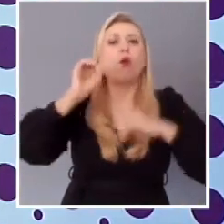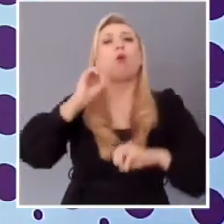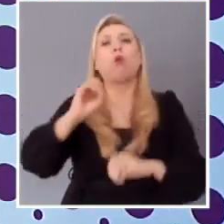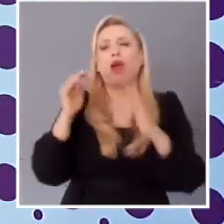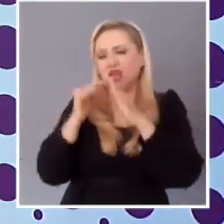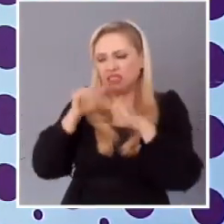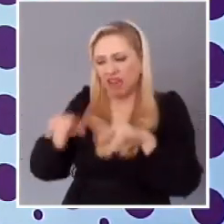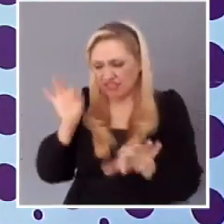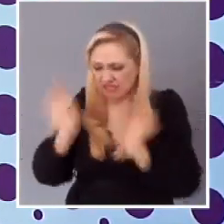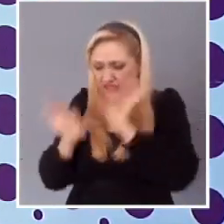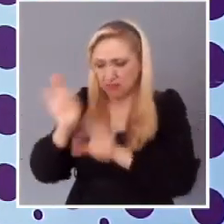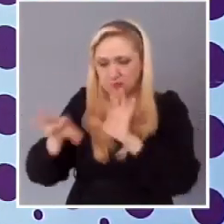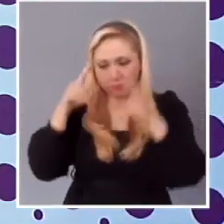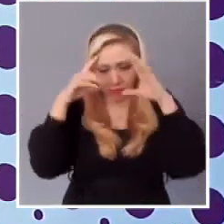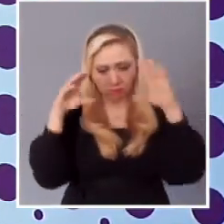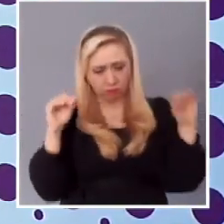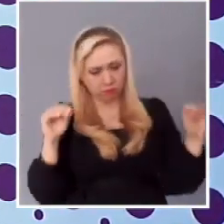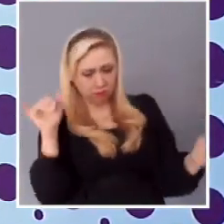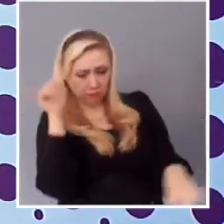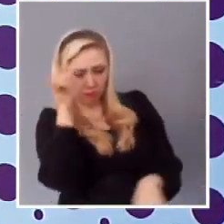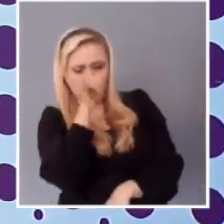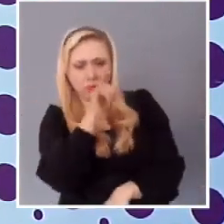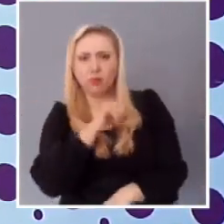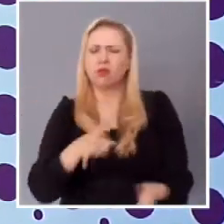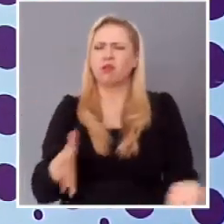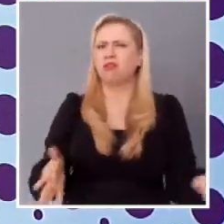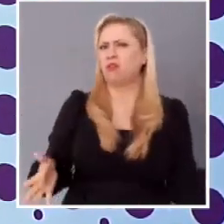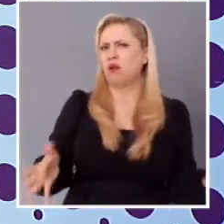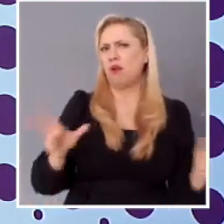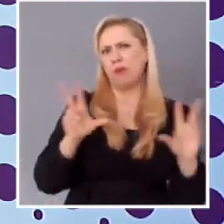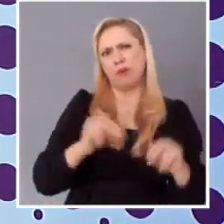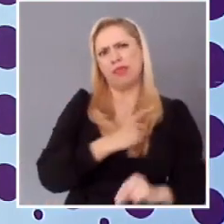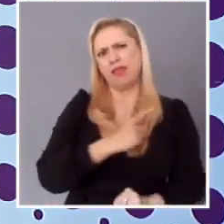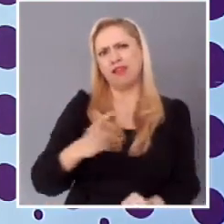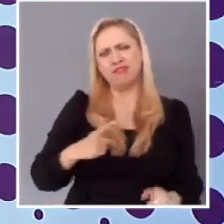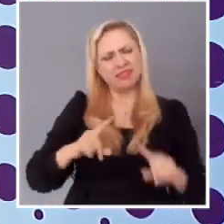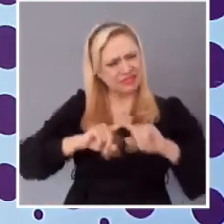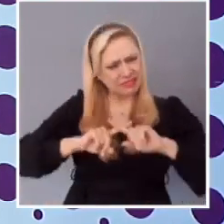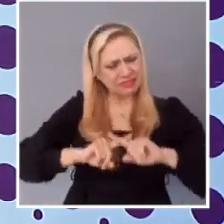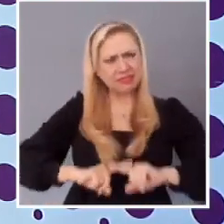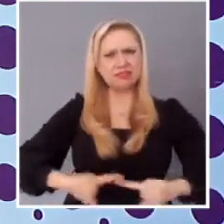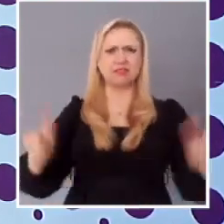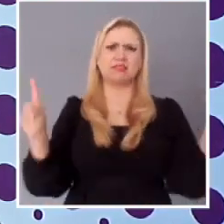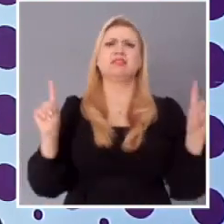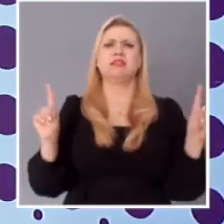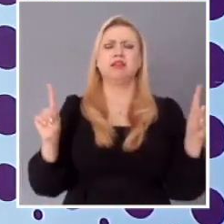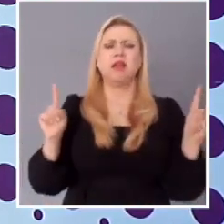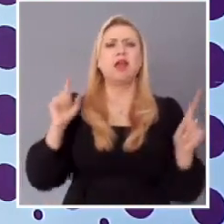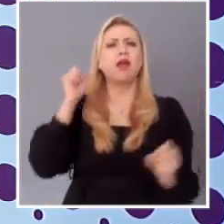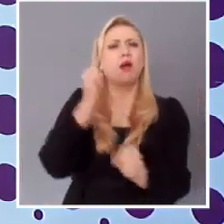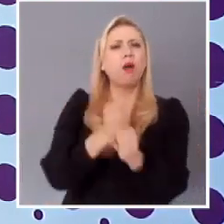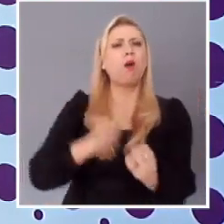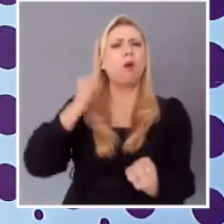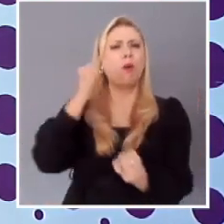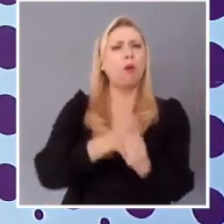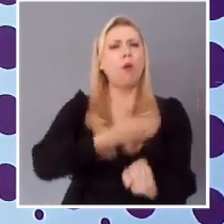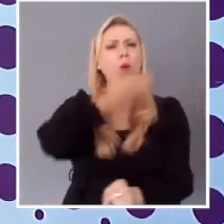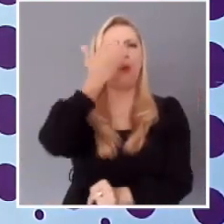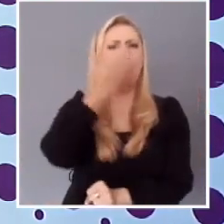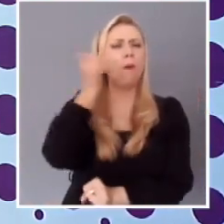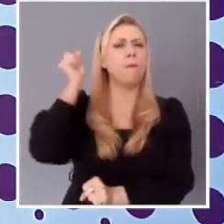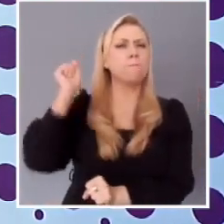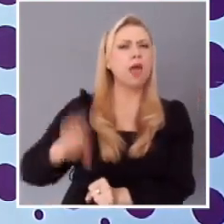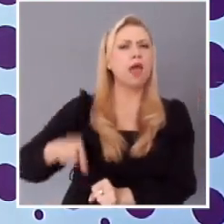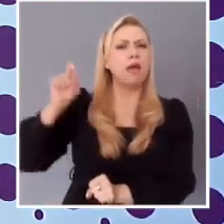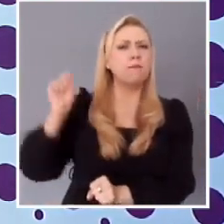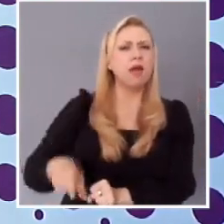están desarrollando prácticas distintas en estas situaciones, prácticas que tienen que ver mucho con escuchar a la